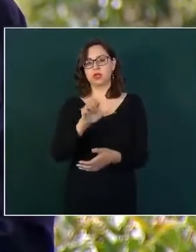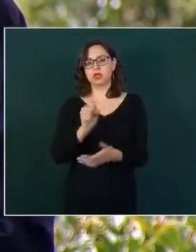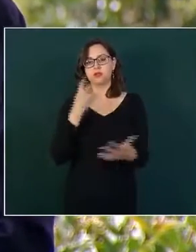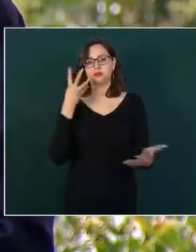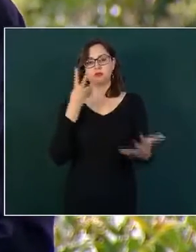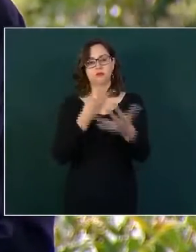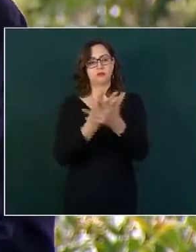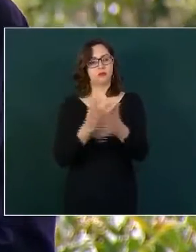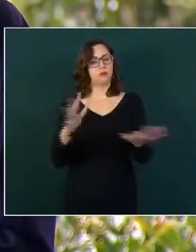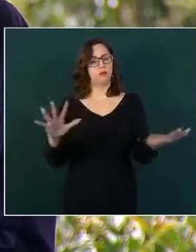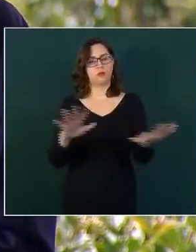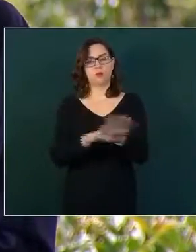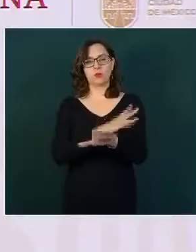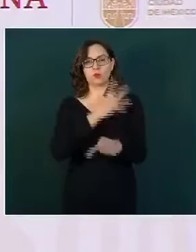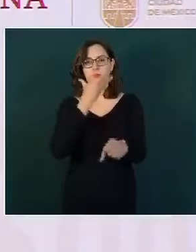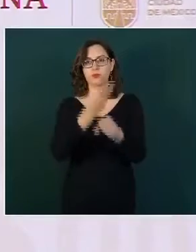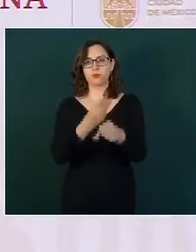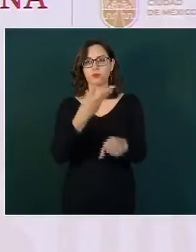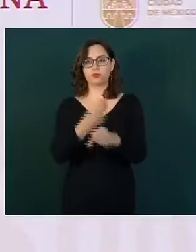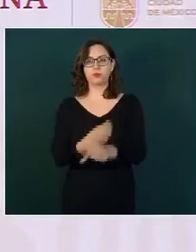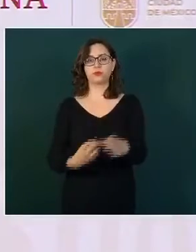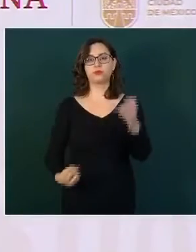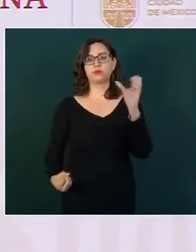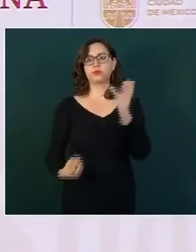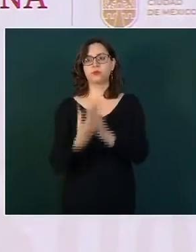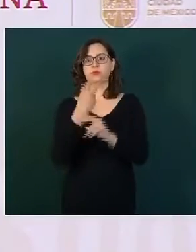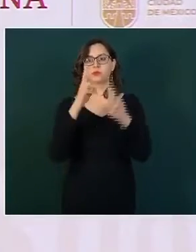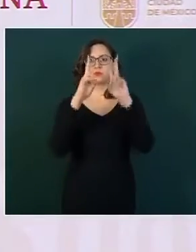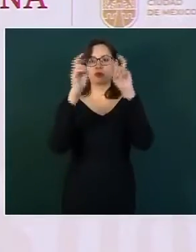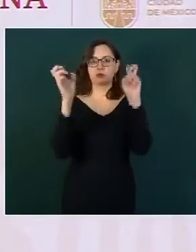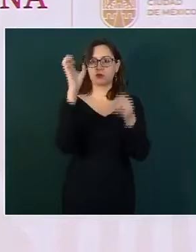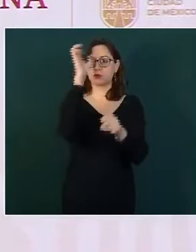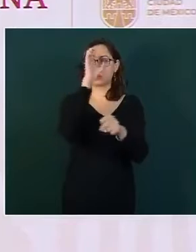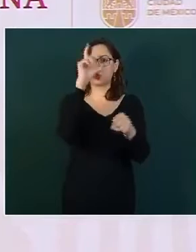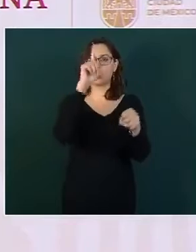en un centro cultural y ambiental.